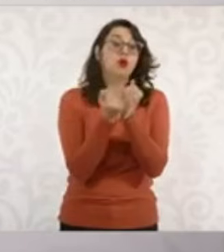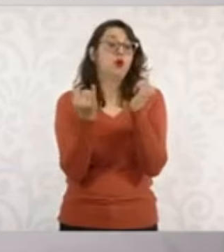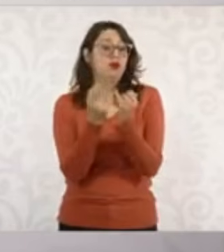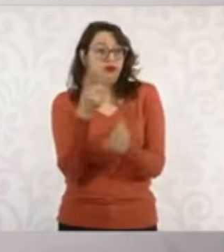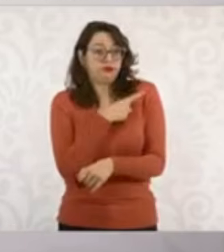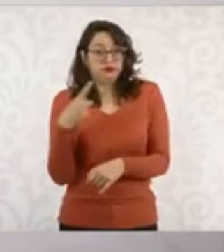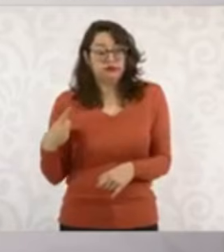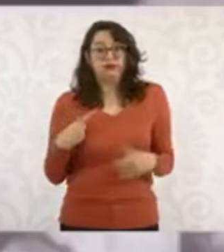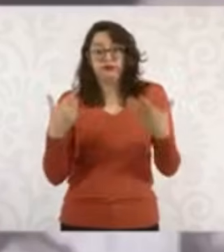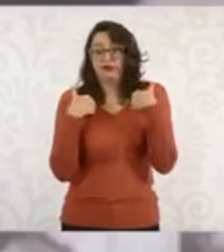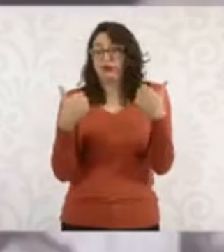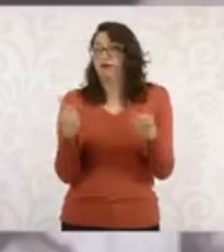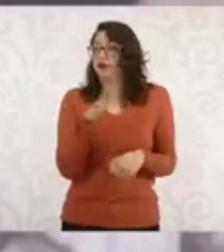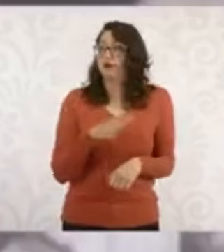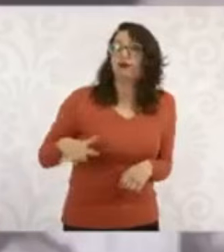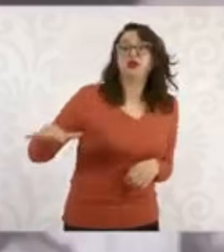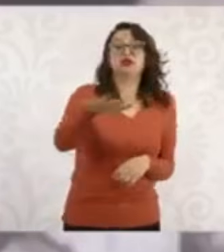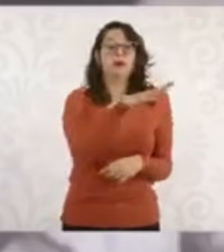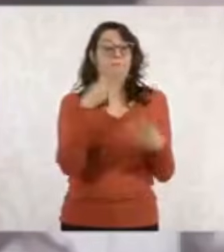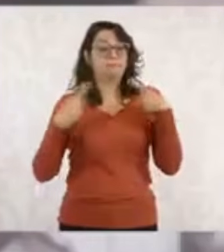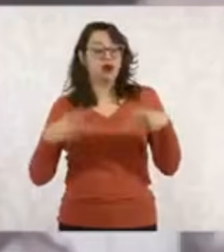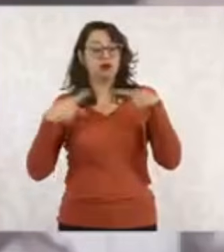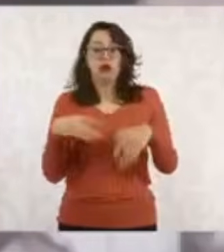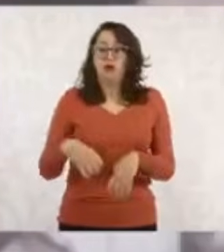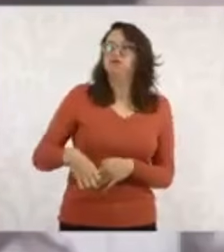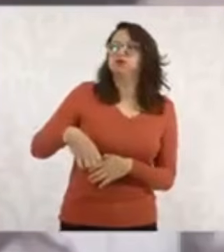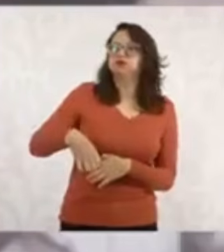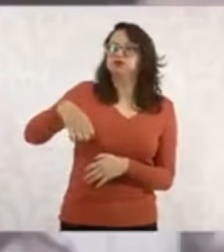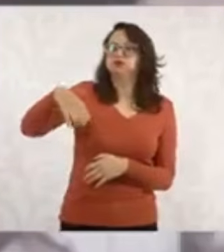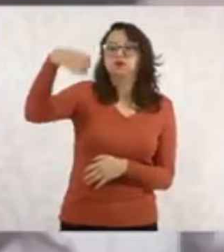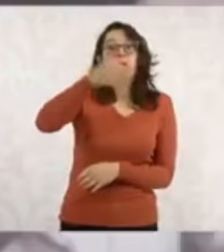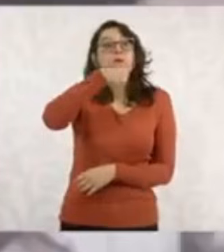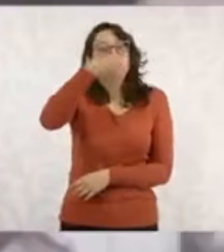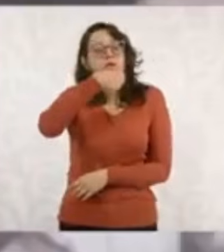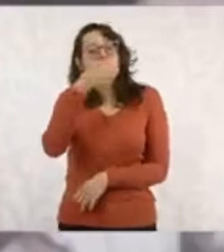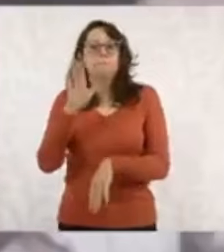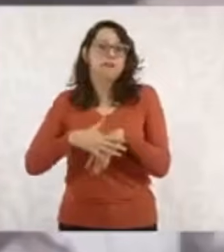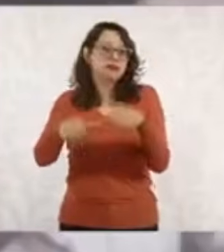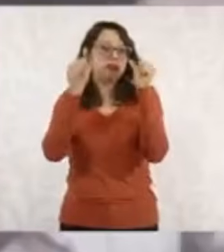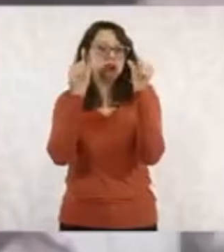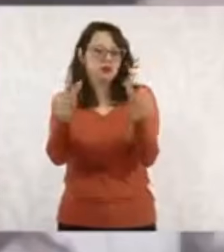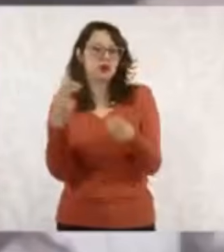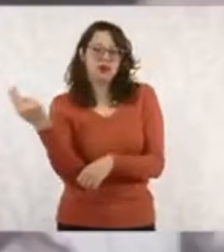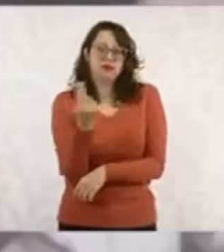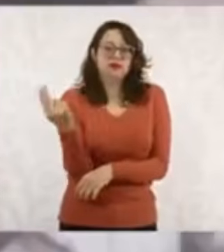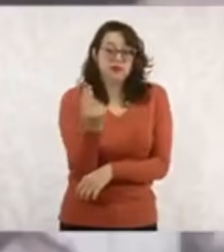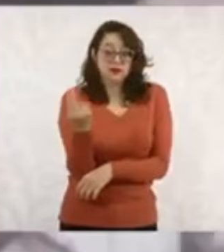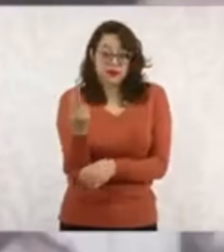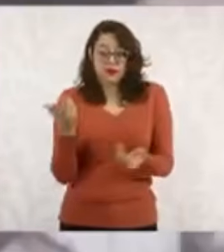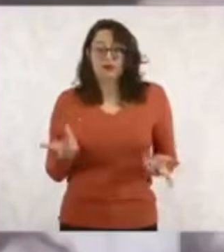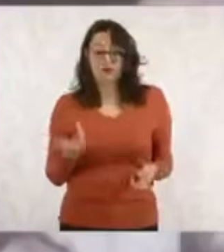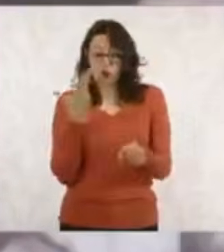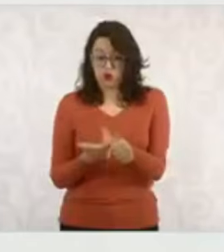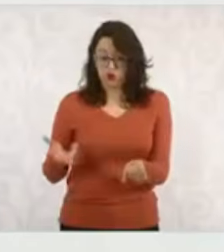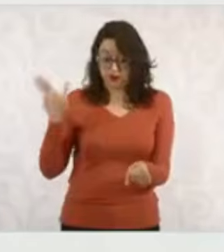medida que va envejeciendo tiene mayor necesidad de atención médica. Entonces, los hospitales y el